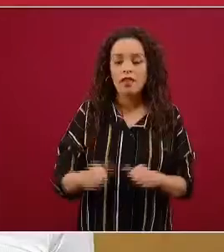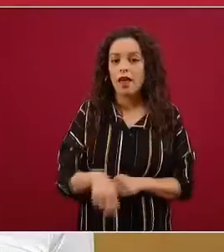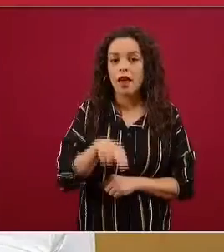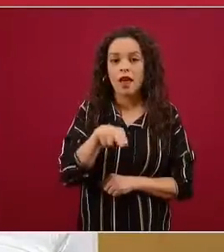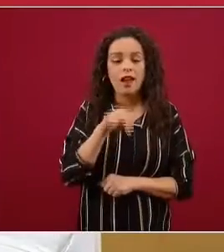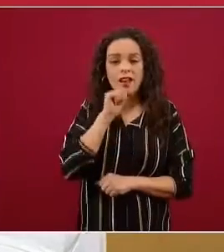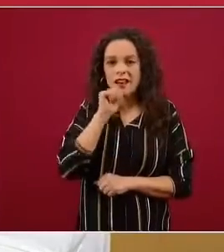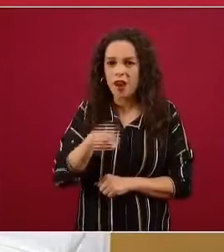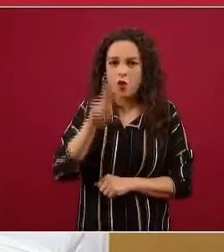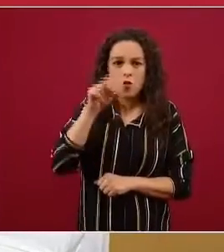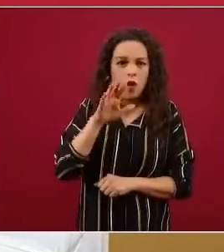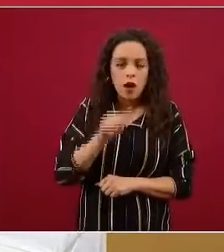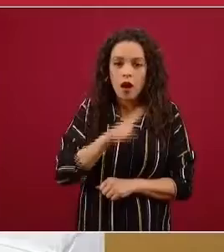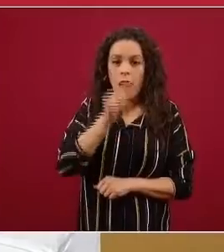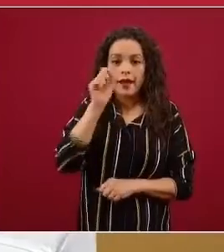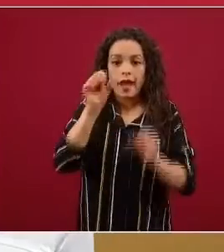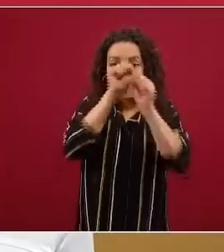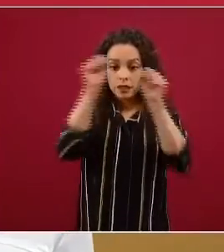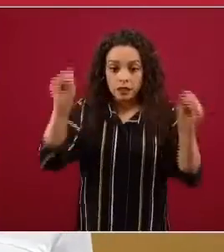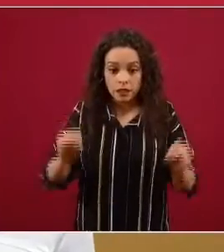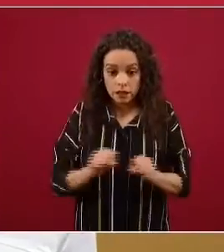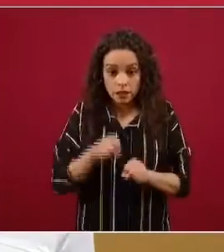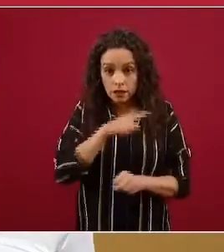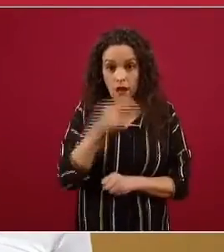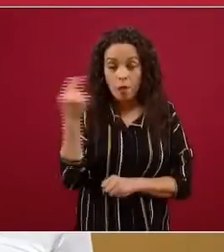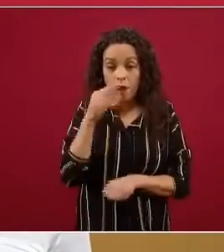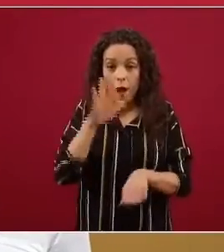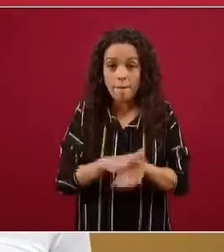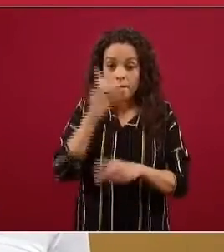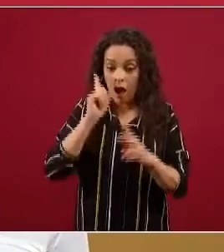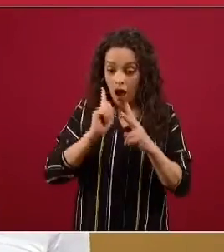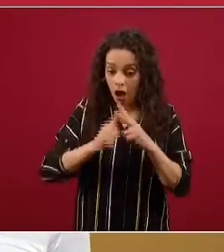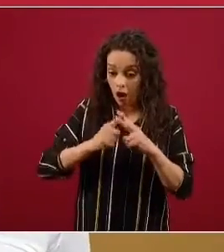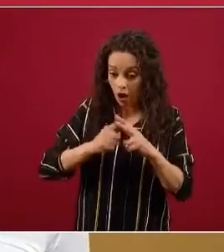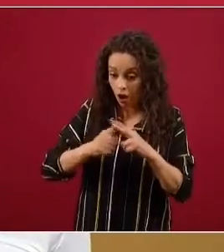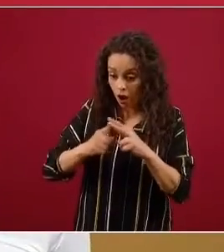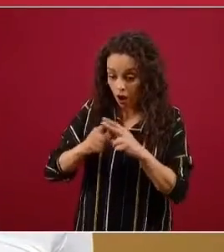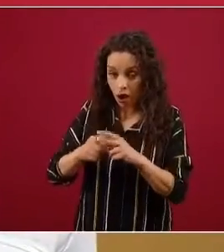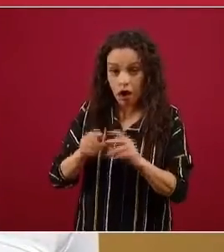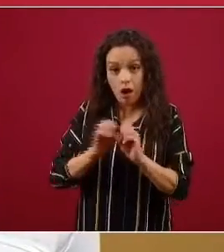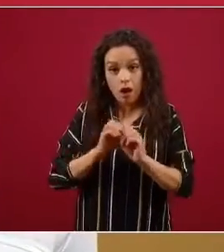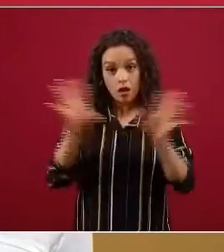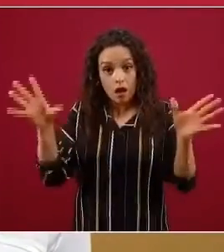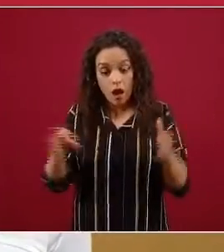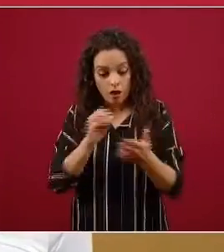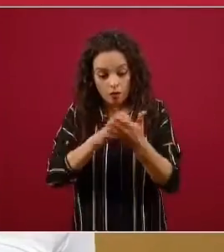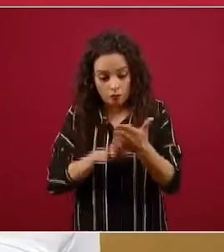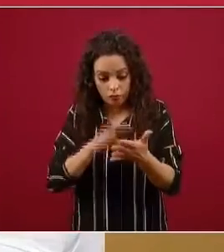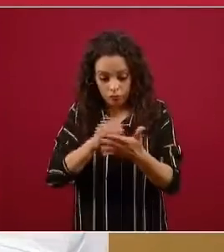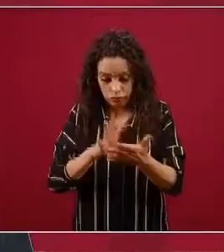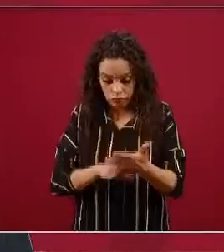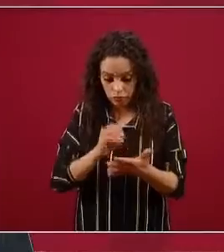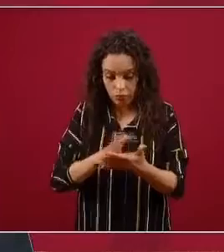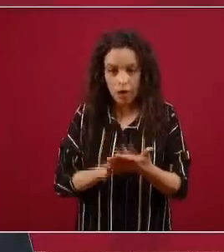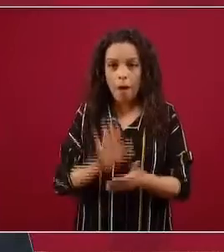como propósito hacer una estadística exhaustiva, un censo de estos